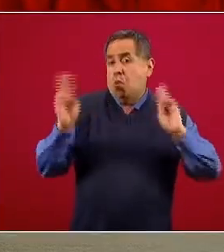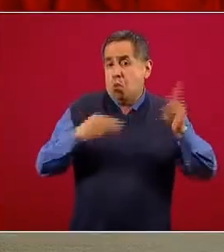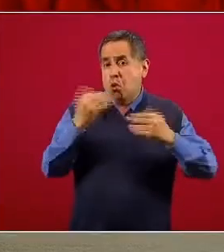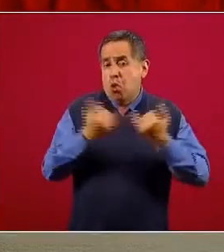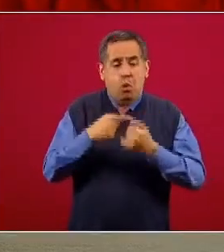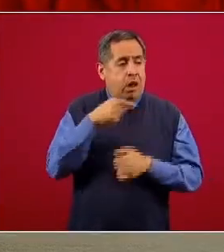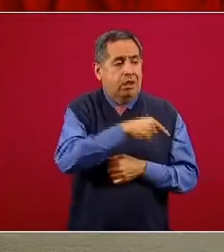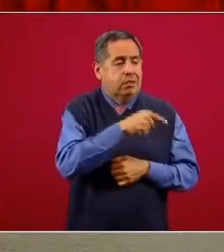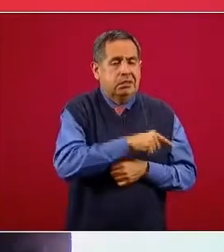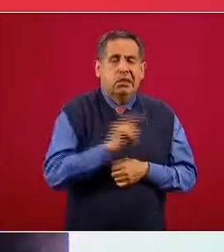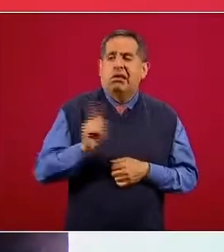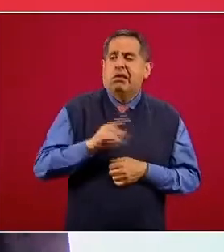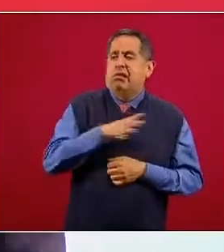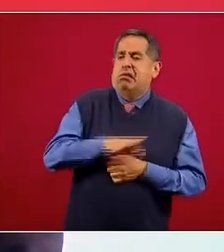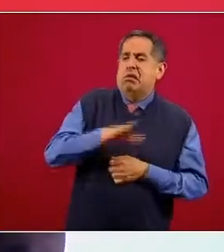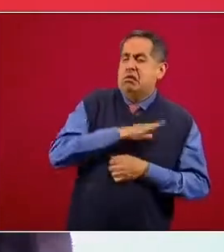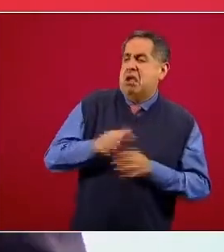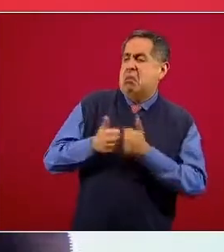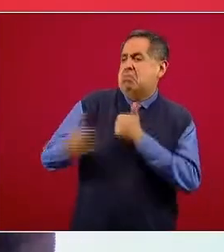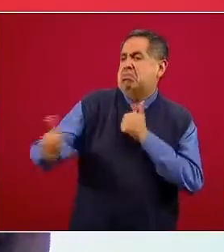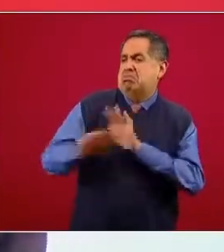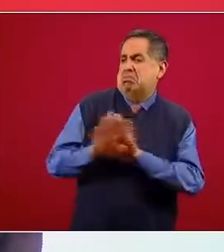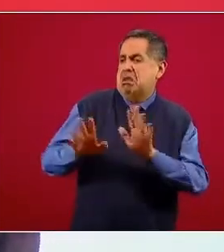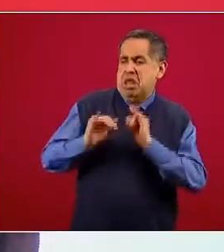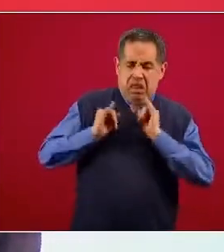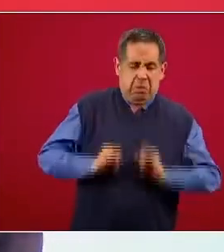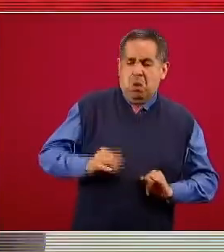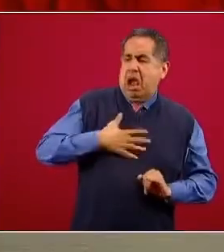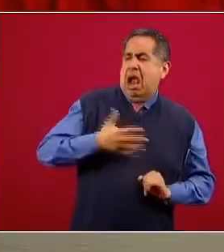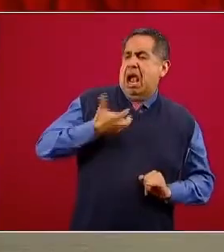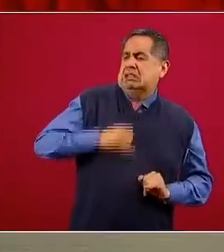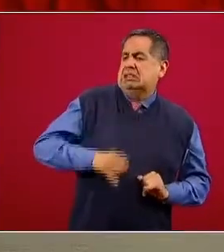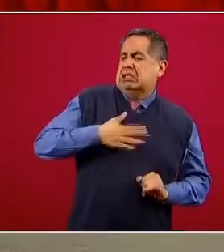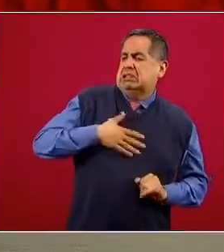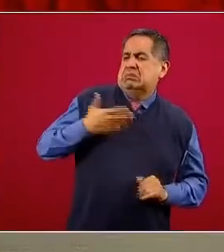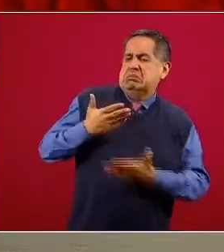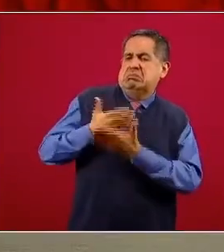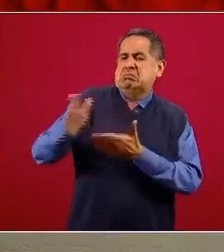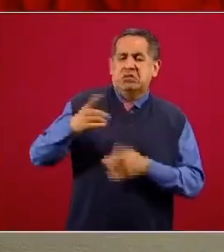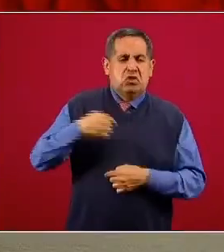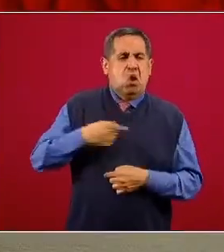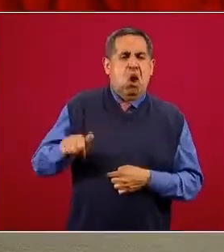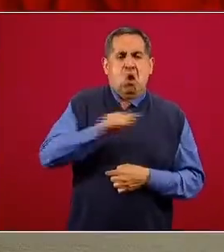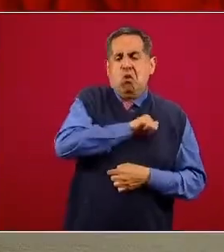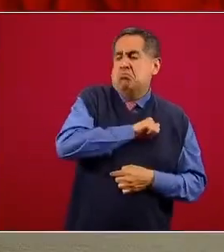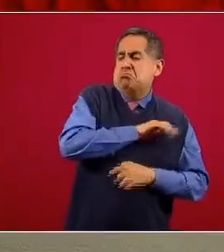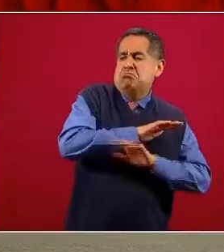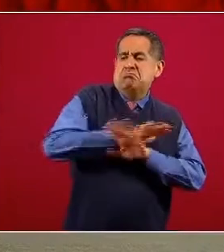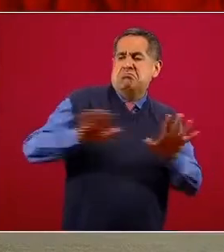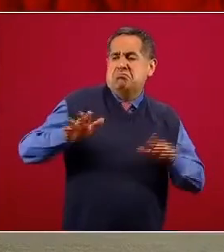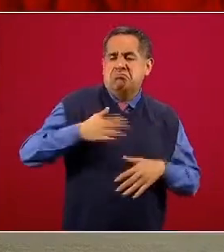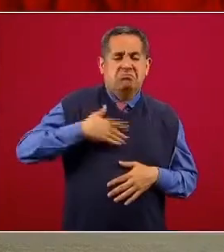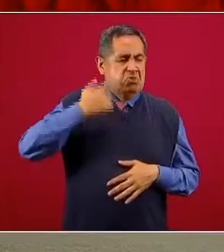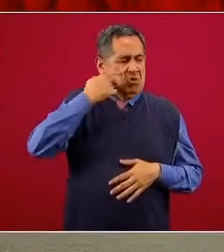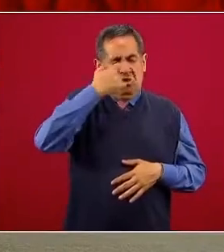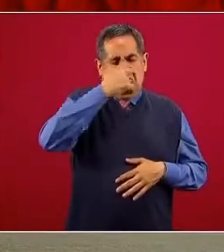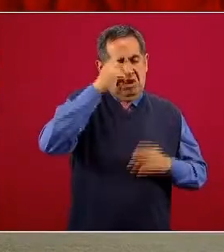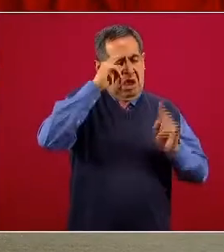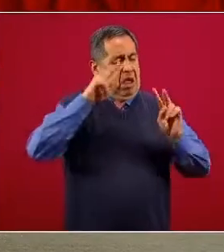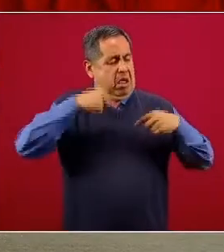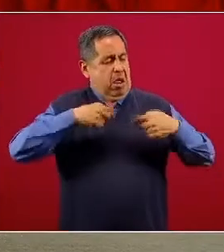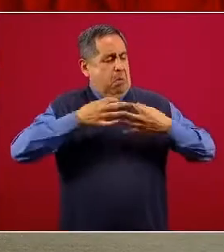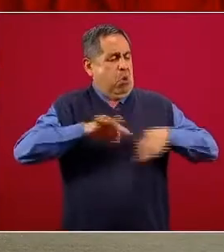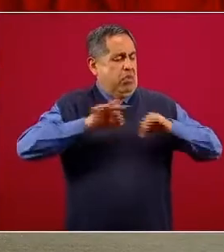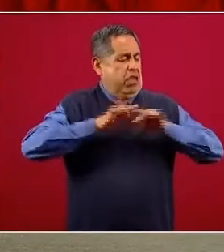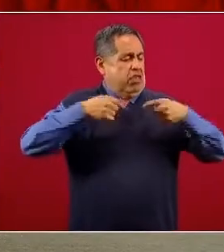entero han conservado una visión individualista, una visión egoísta, una visión autocéntrica. Y